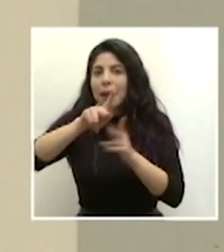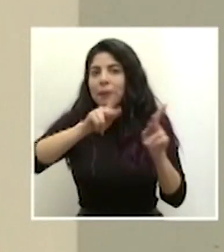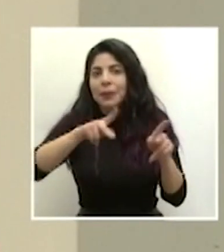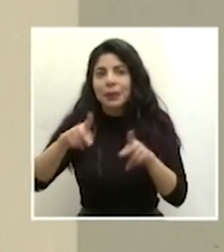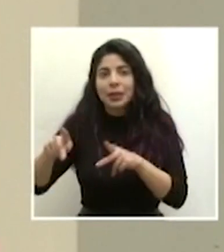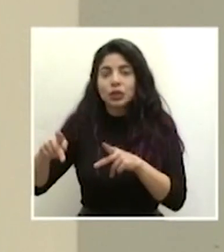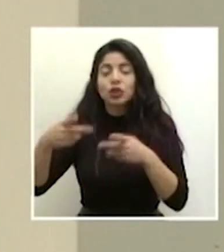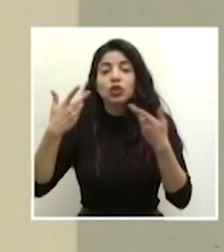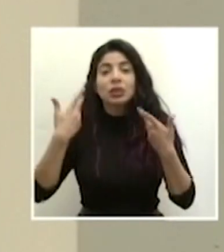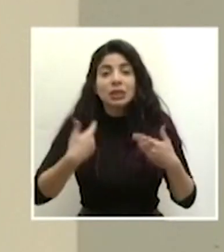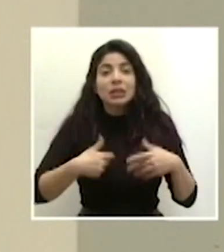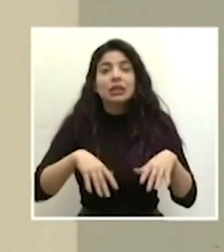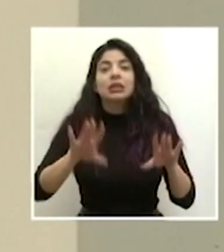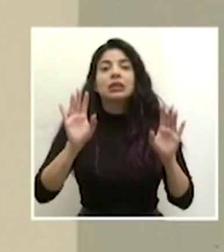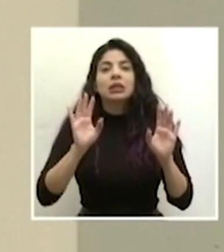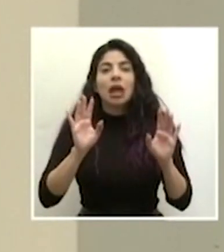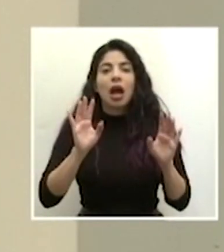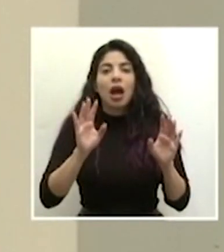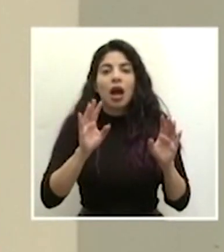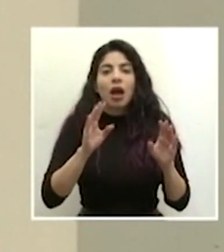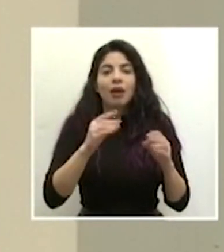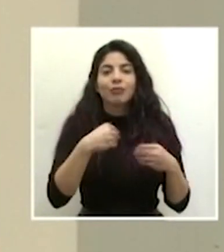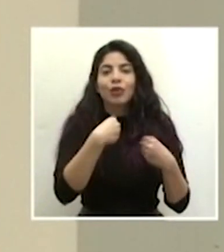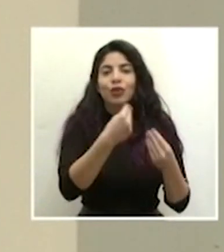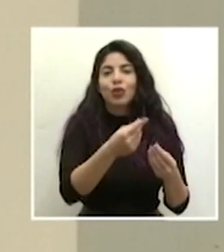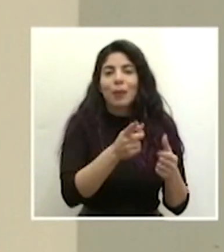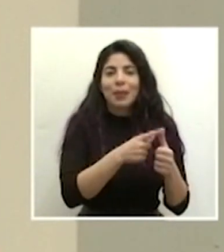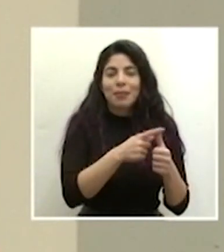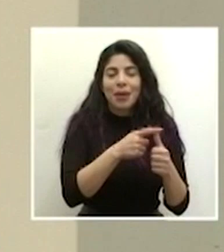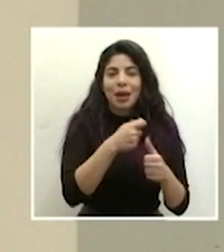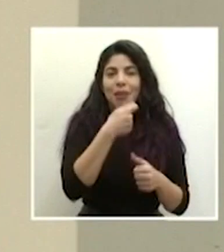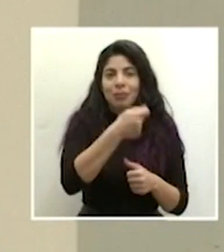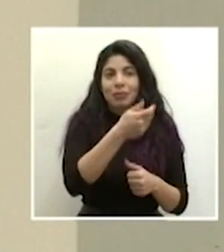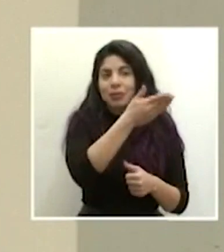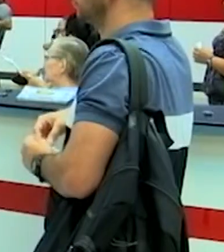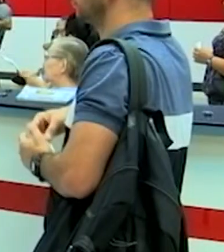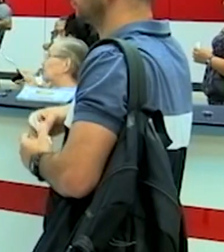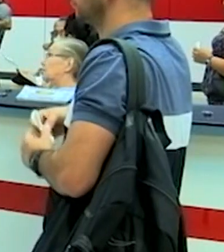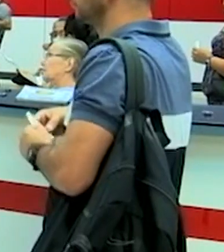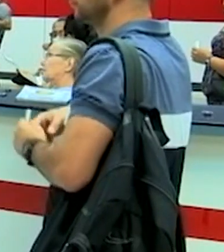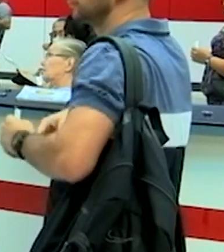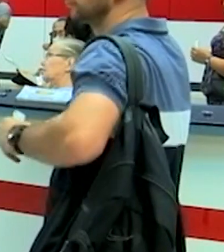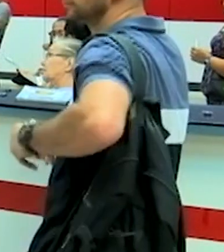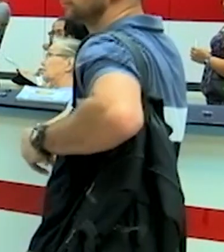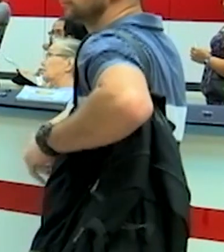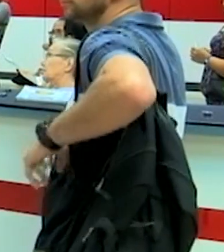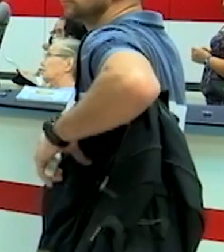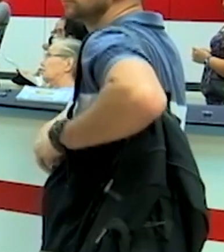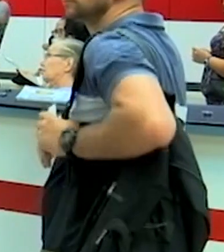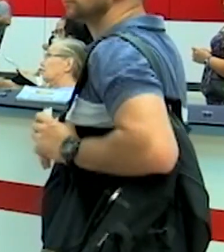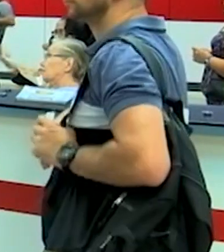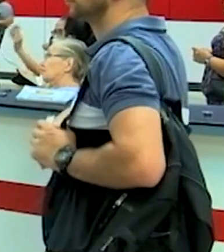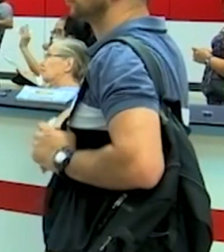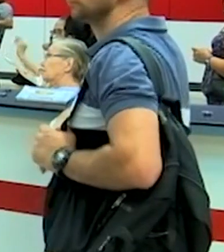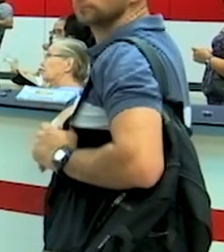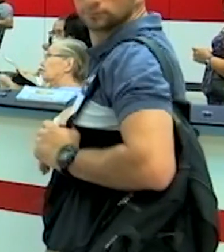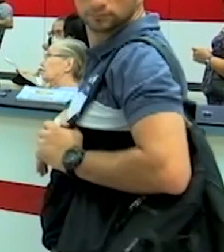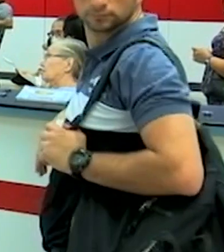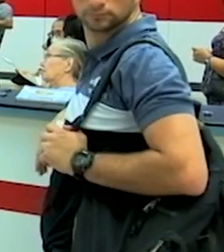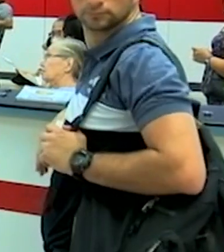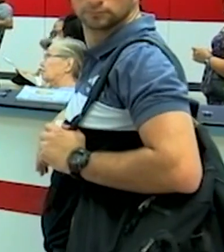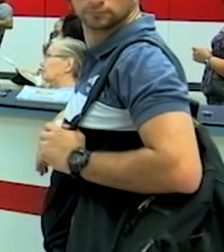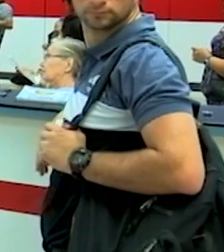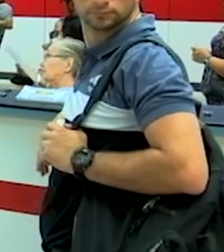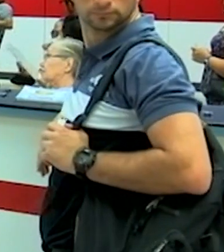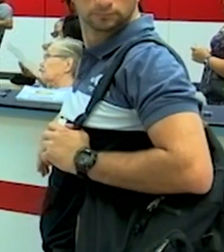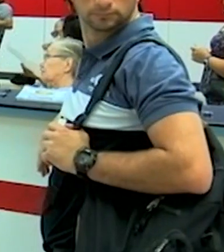que ya fueron, a las que ya se les había otorgado una primera instancia el bono Proteger. La jerarca explicó que algunas empresas han